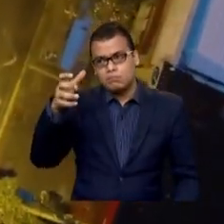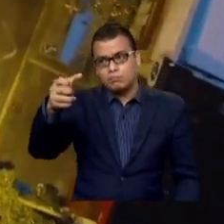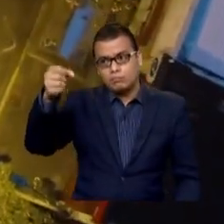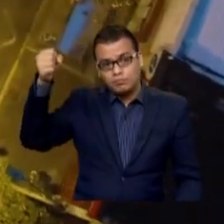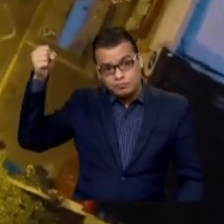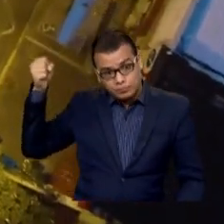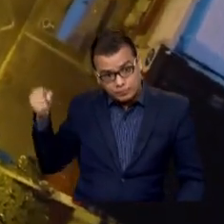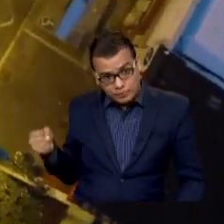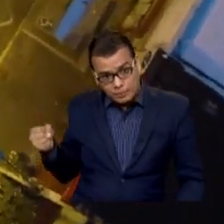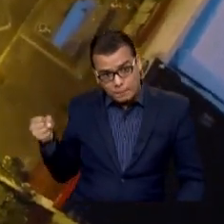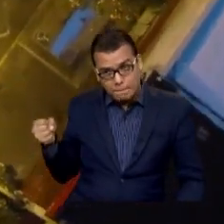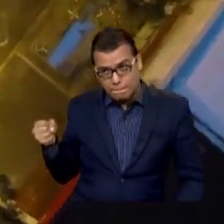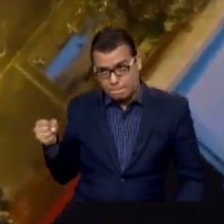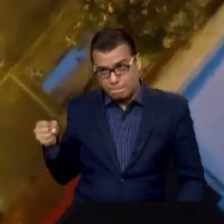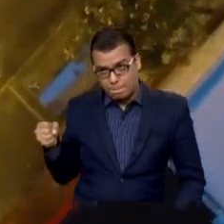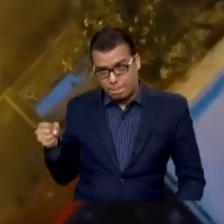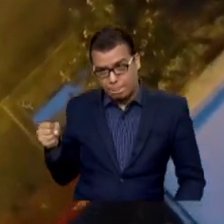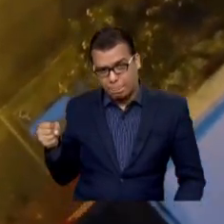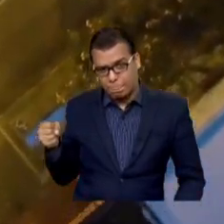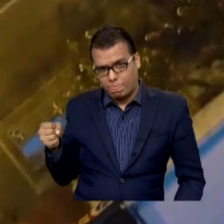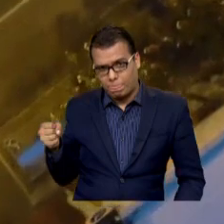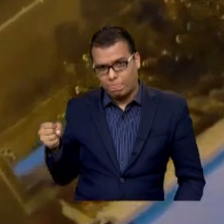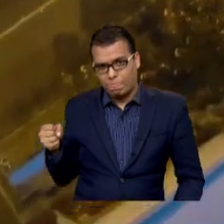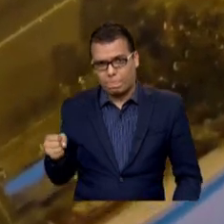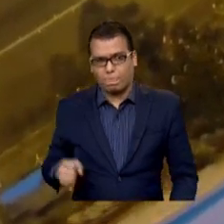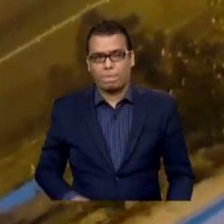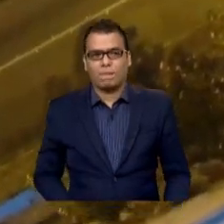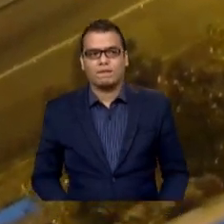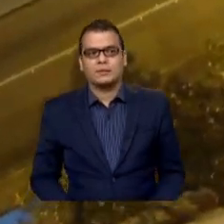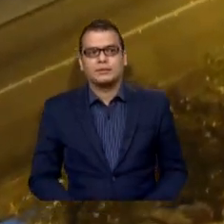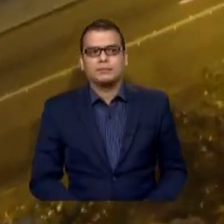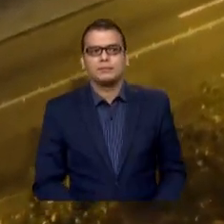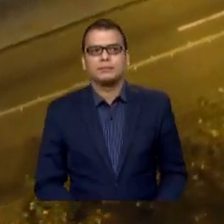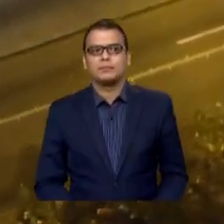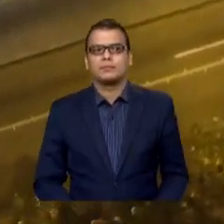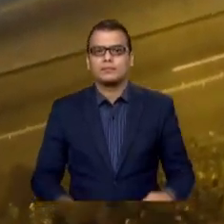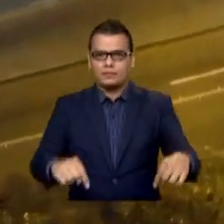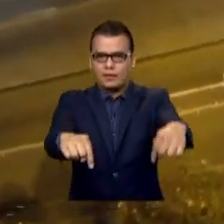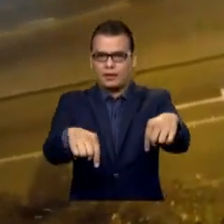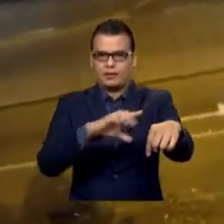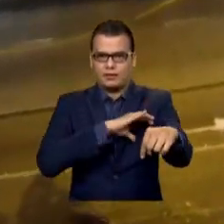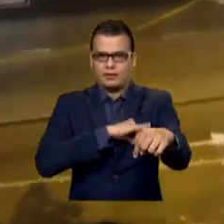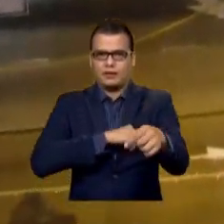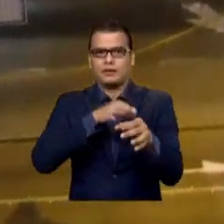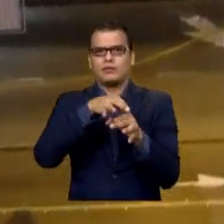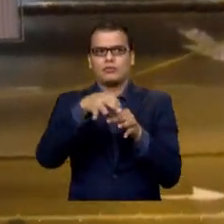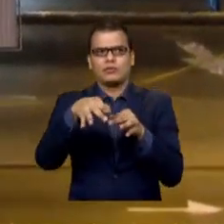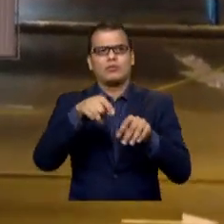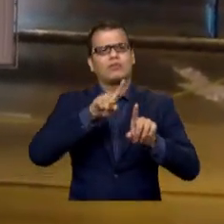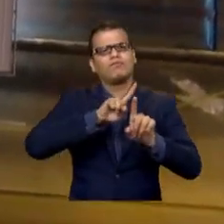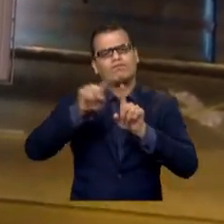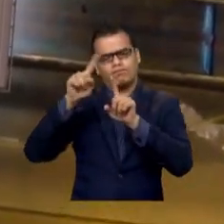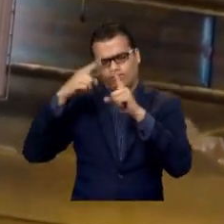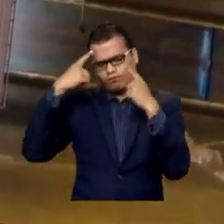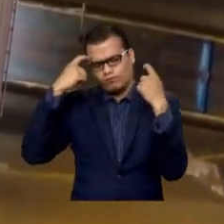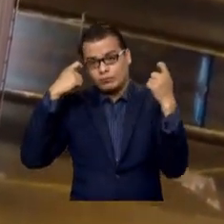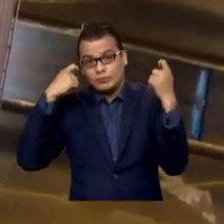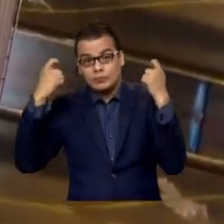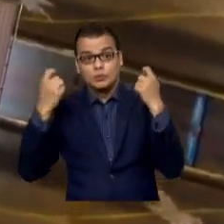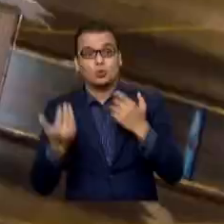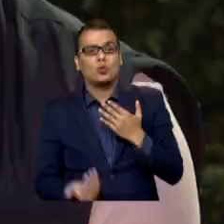que ser sacada de su casa por la autoridad local. El municipio de Cali viene implementando una serie de medidas un poco